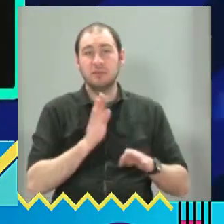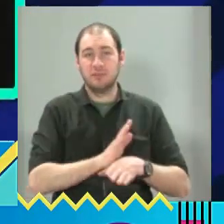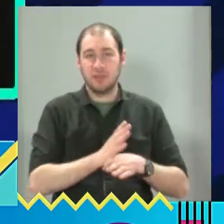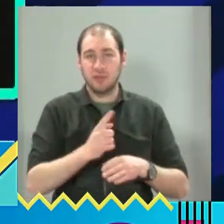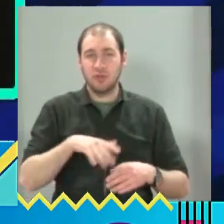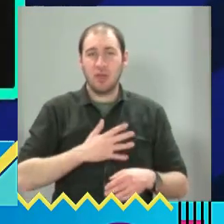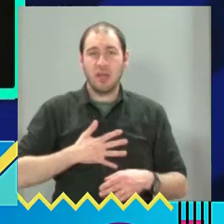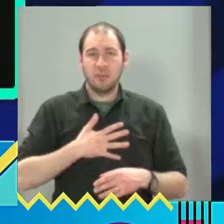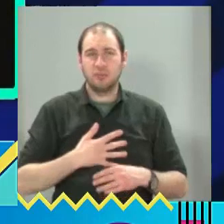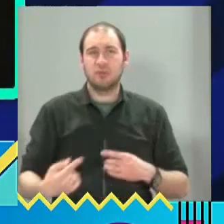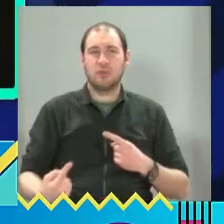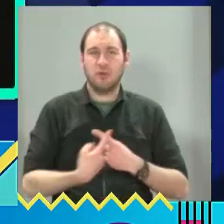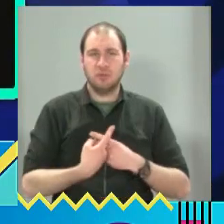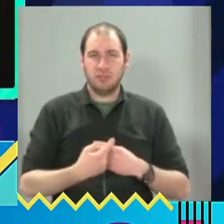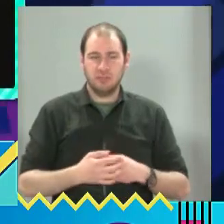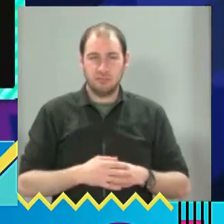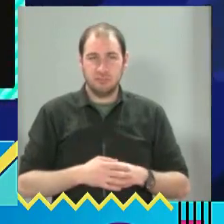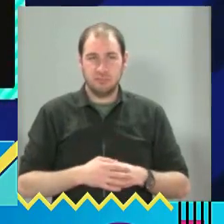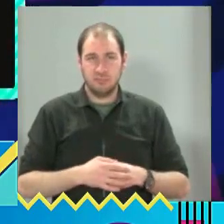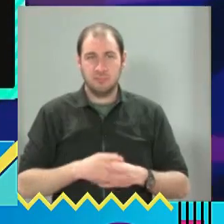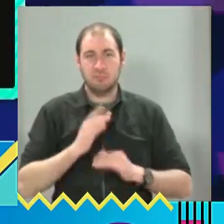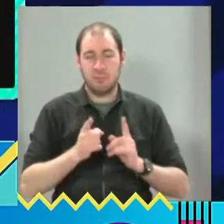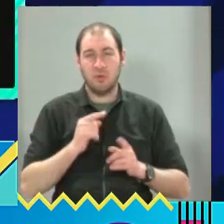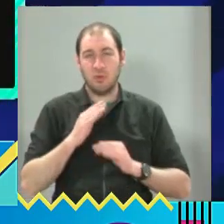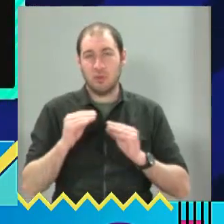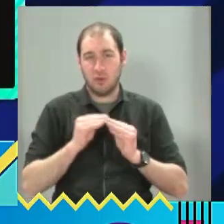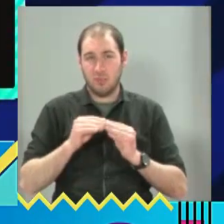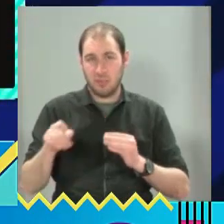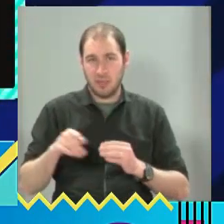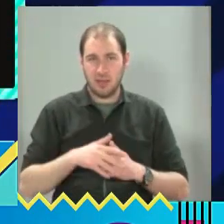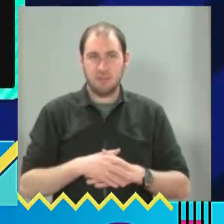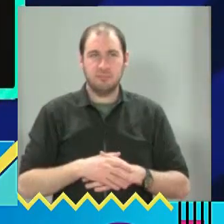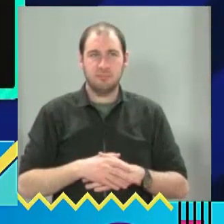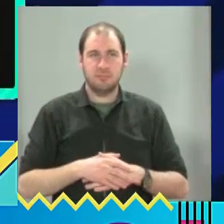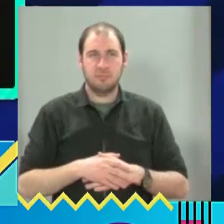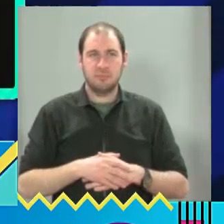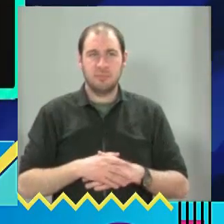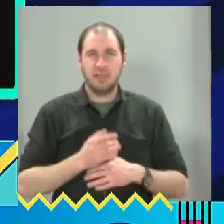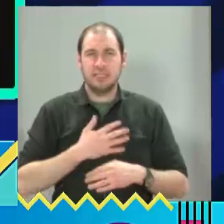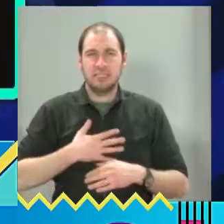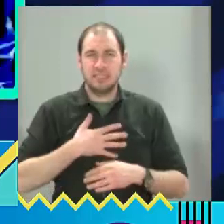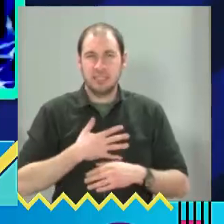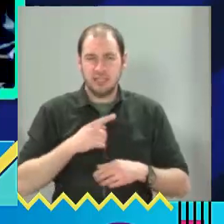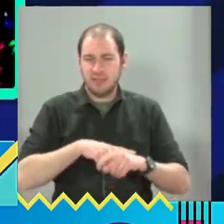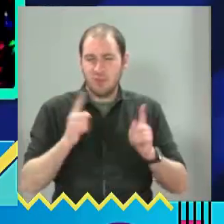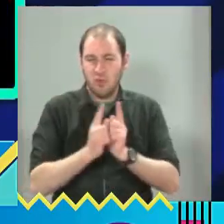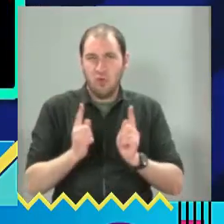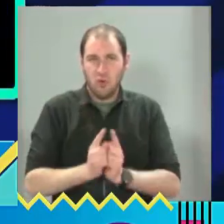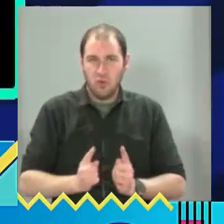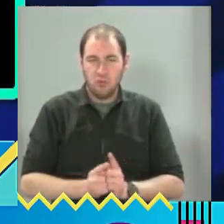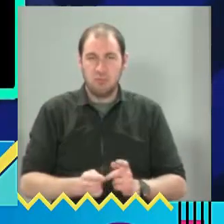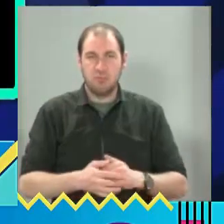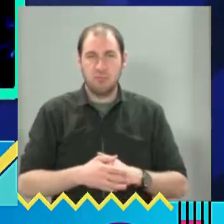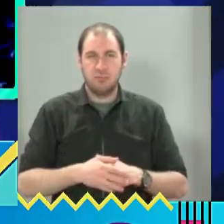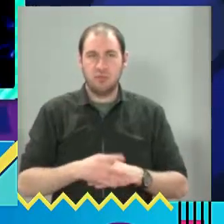nuestras emociones nos juegan en contra. Y como decía recién la compañera, tenemos esa sensación cortoplacista de